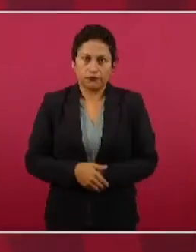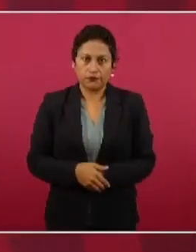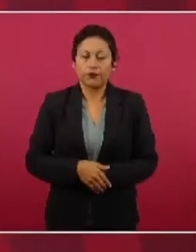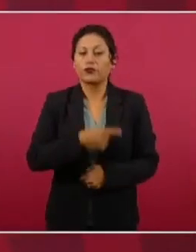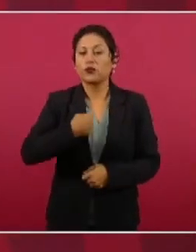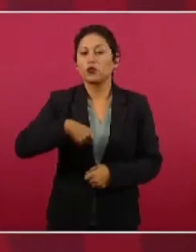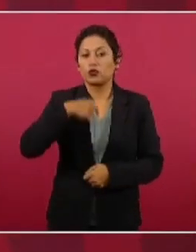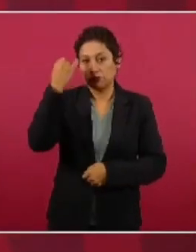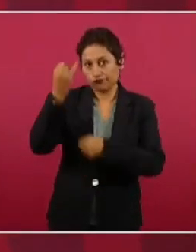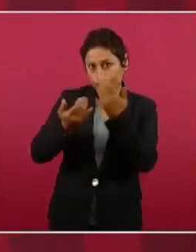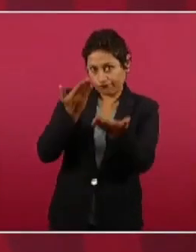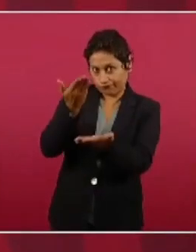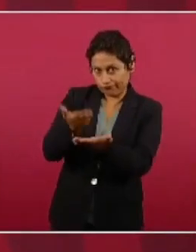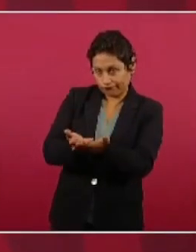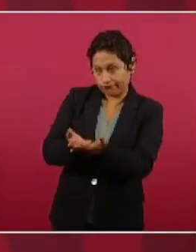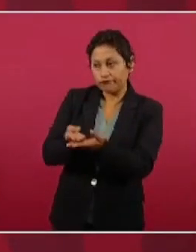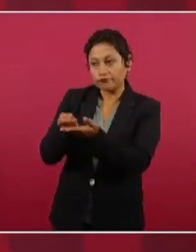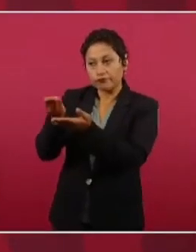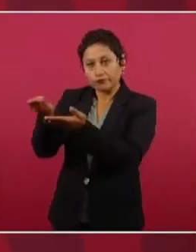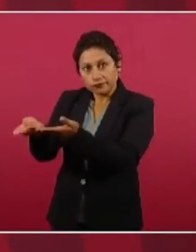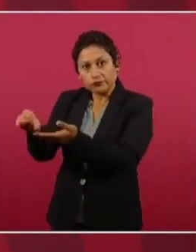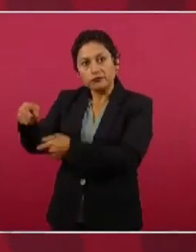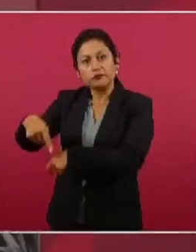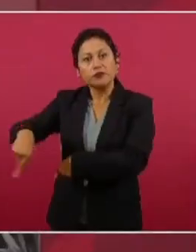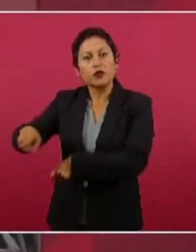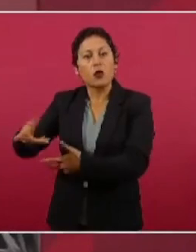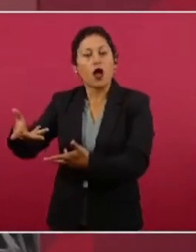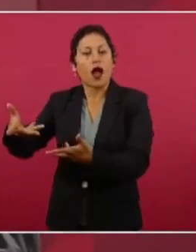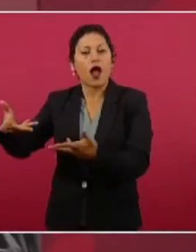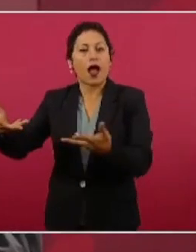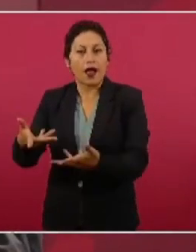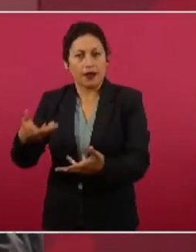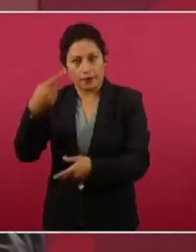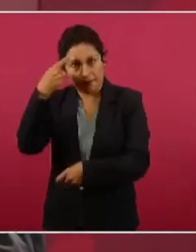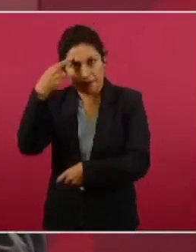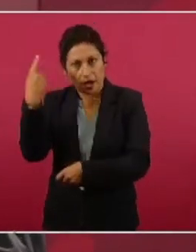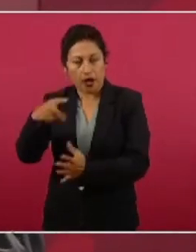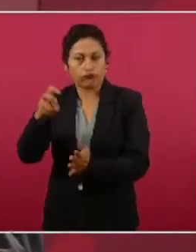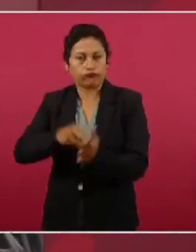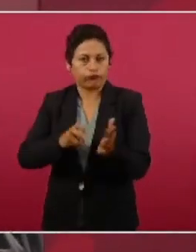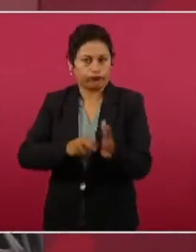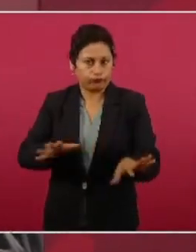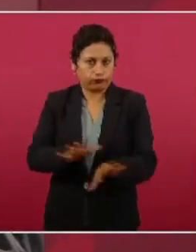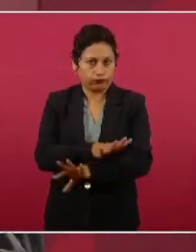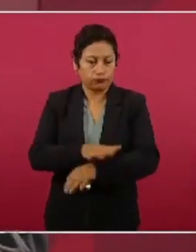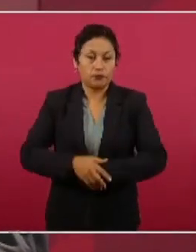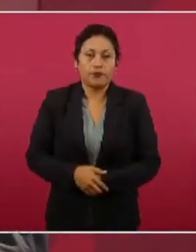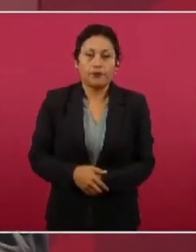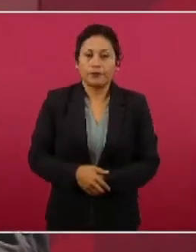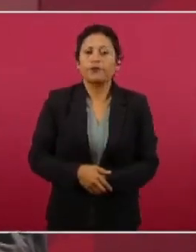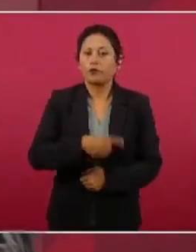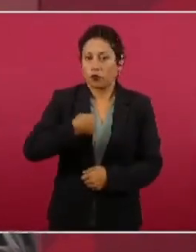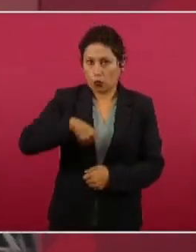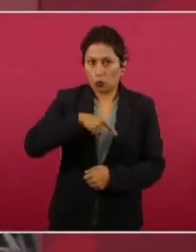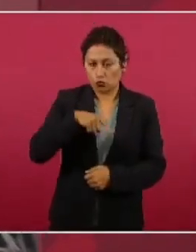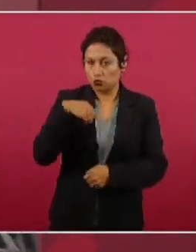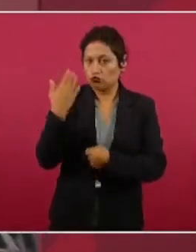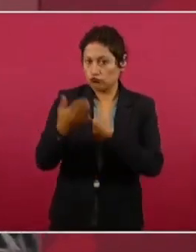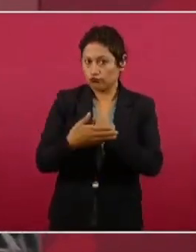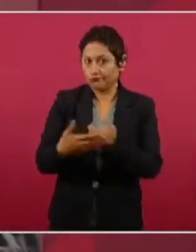una reforma. Entonces, pasando, lo hacemos. Sí les adelanto que de todas